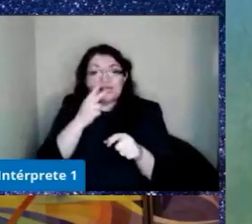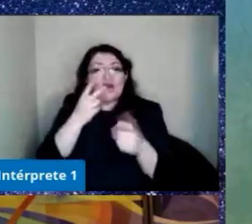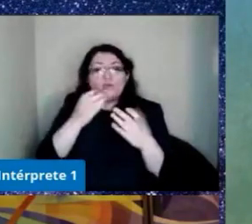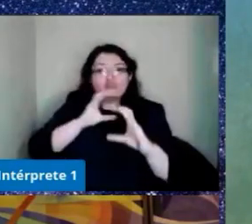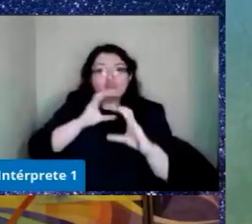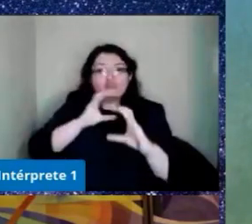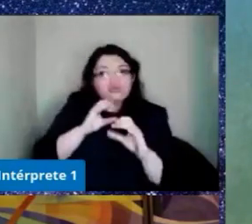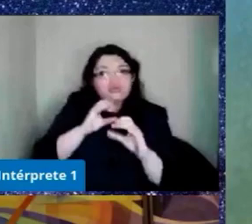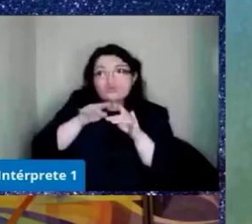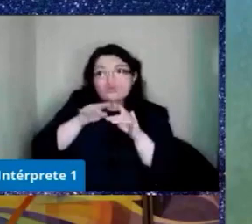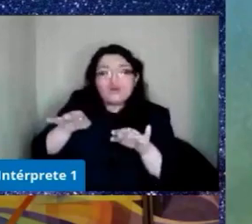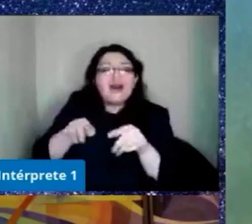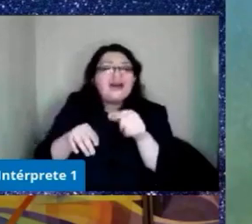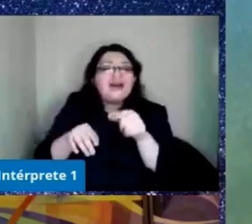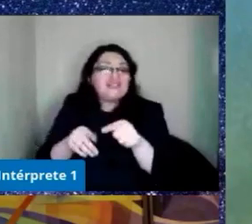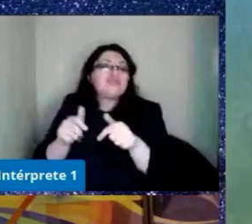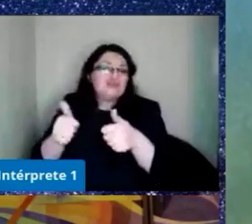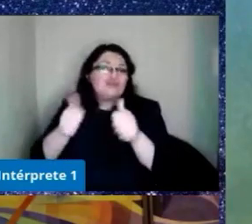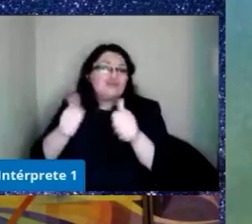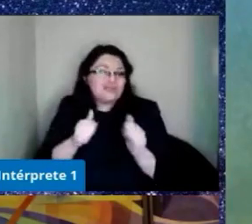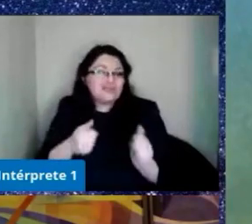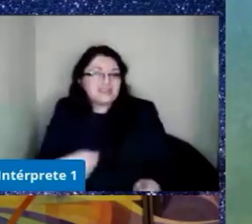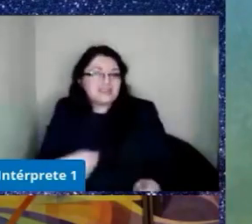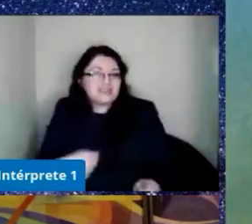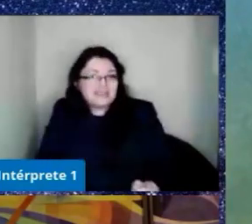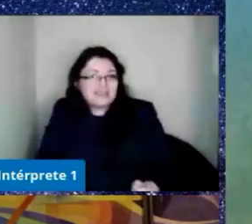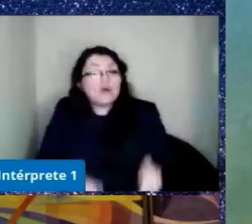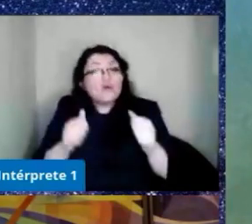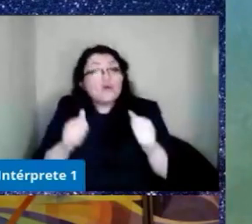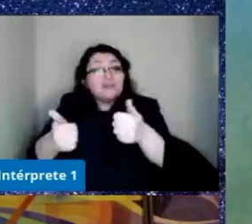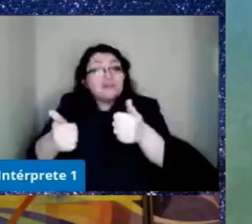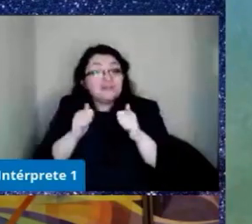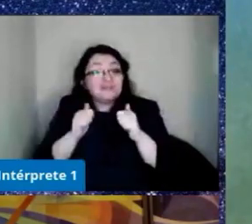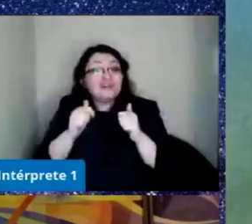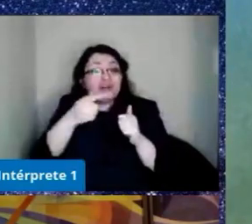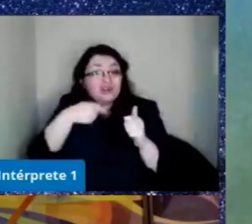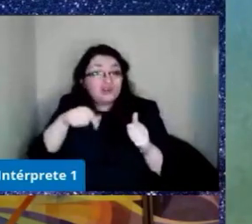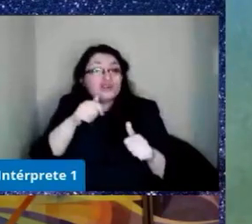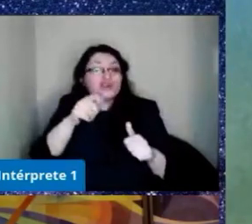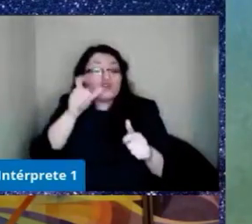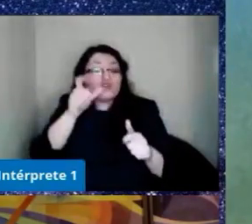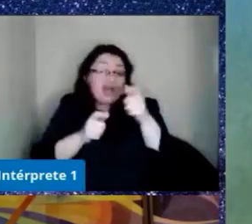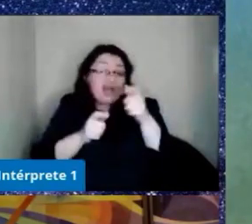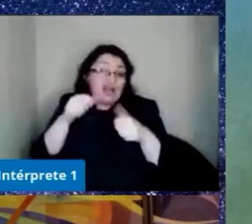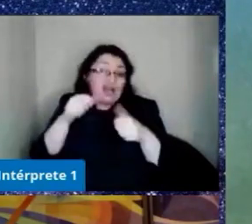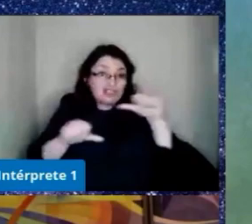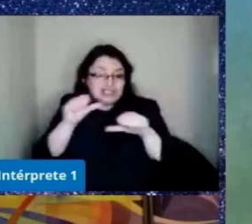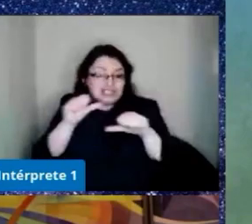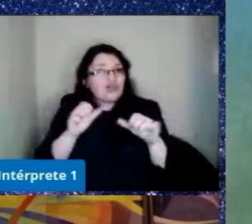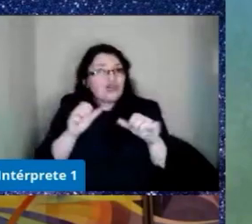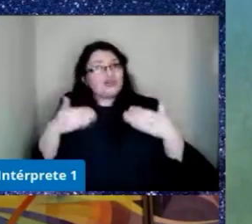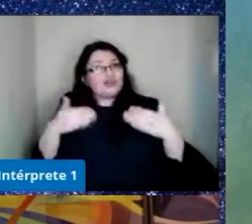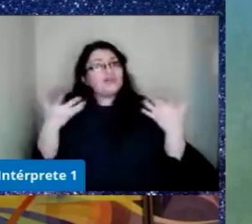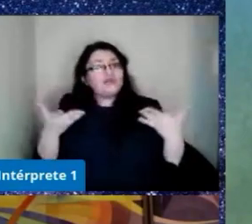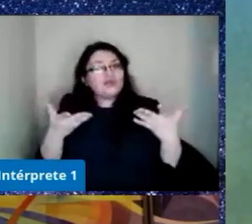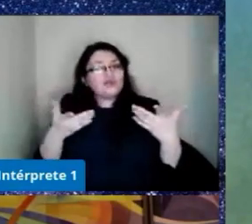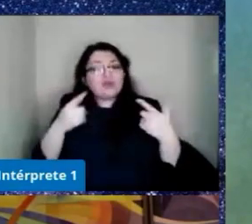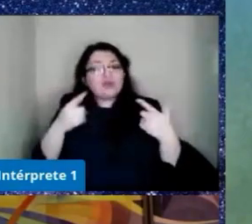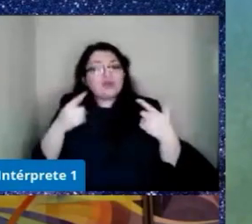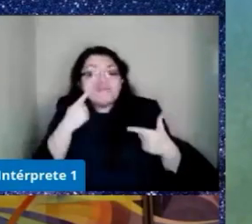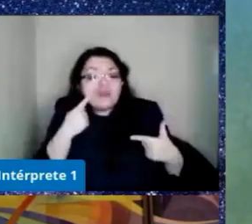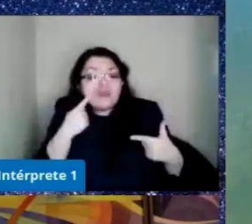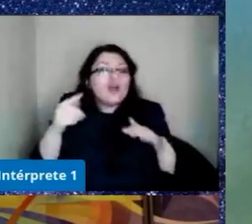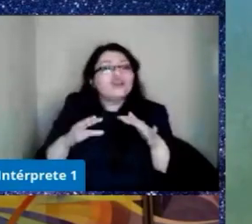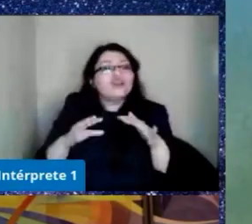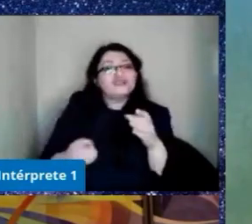el desafío. Un desafío que nos mueve mucho a los científicos, de probar algo nuevo, de intentar si funciona. Eso